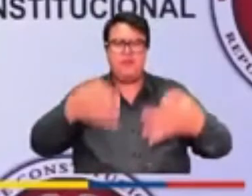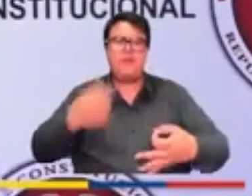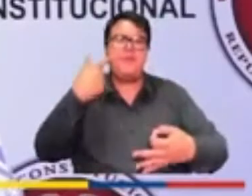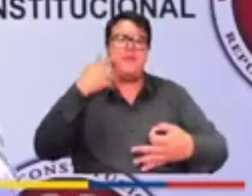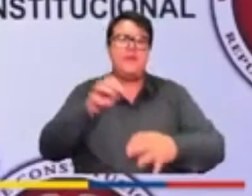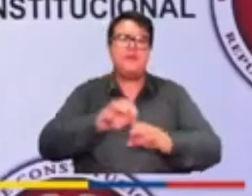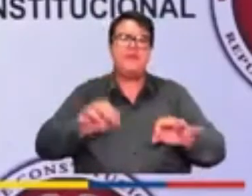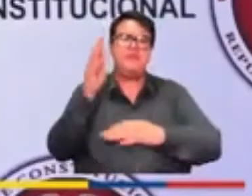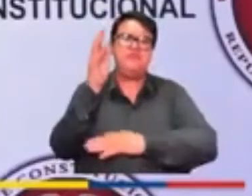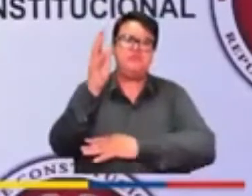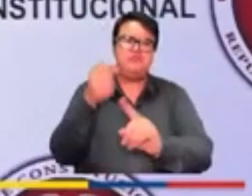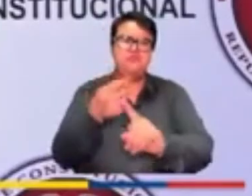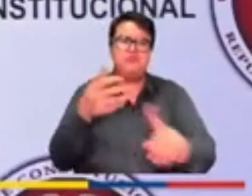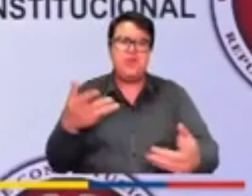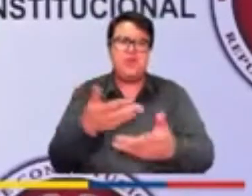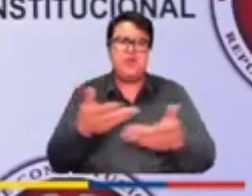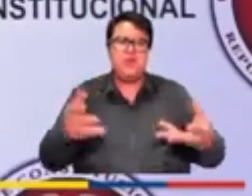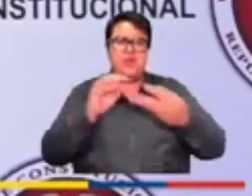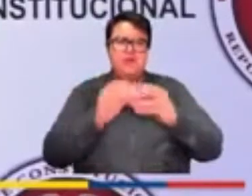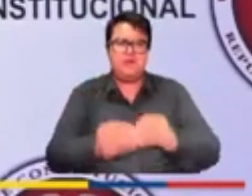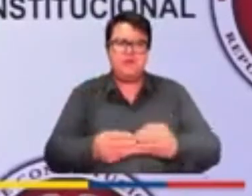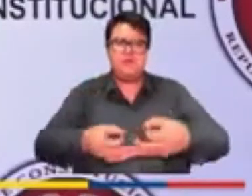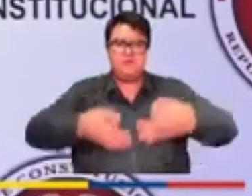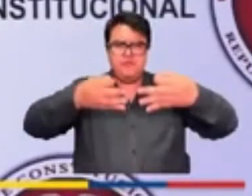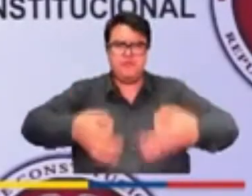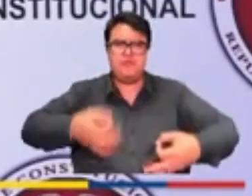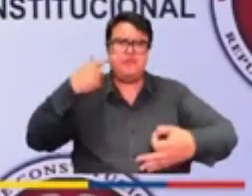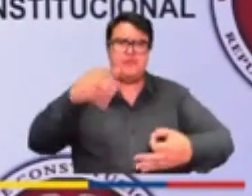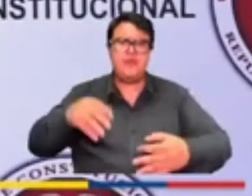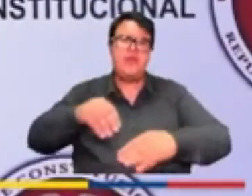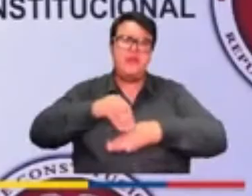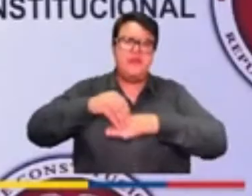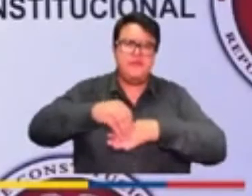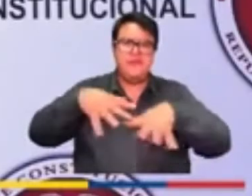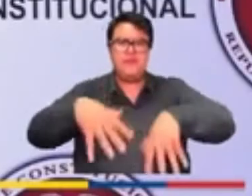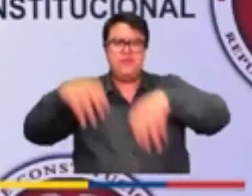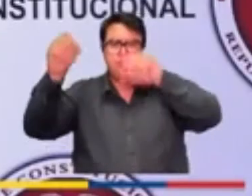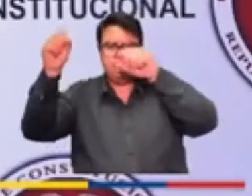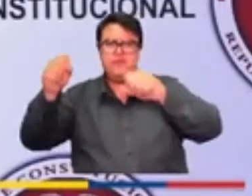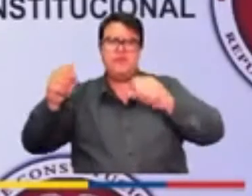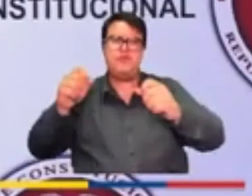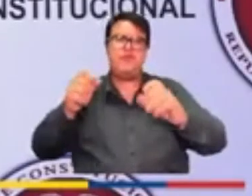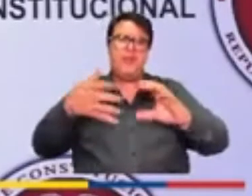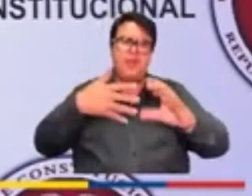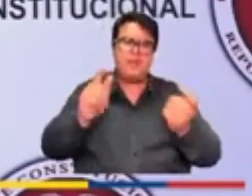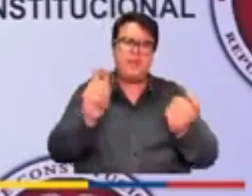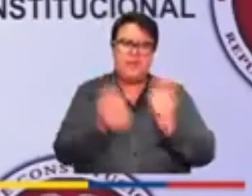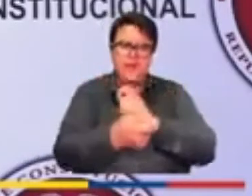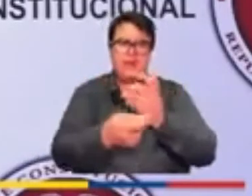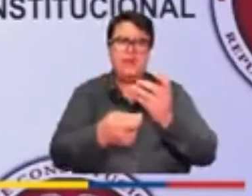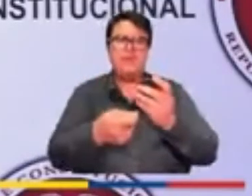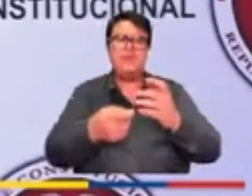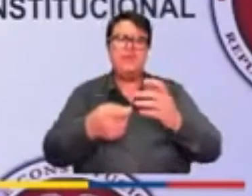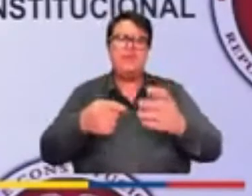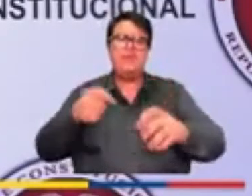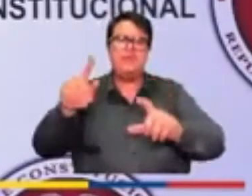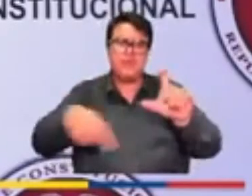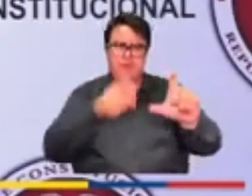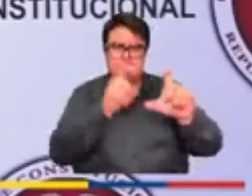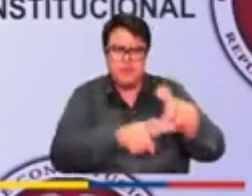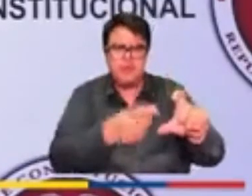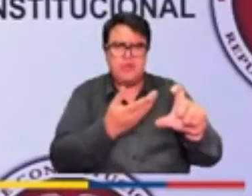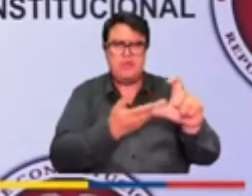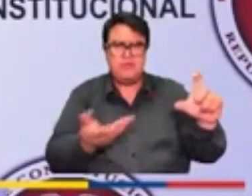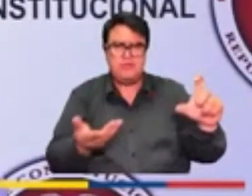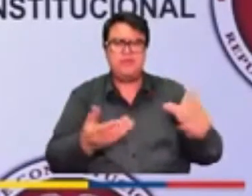el impacto de los fenómenos como del Niño, el cambio climático en La Guajira, en el departamento de